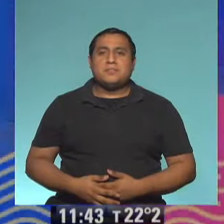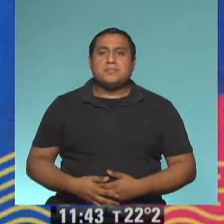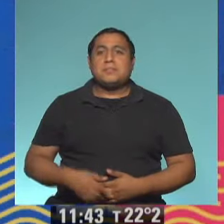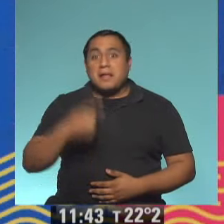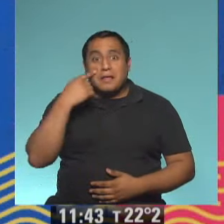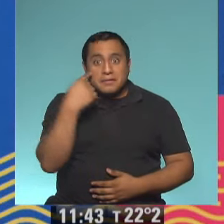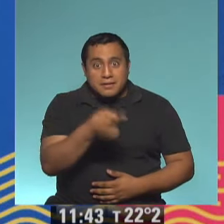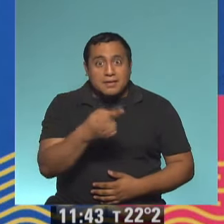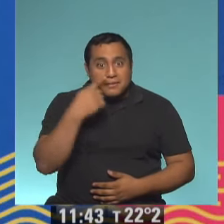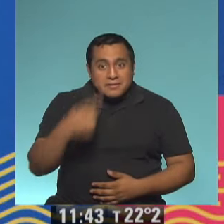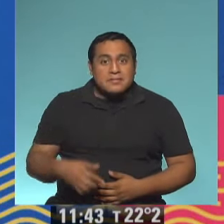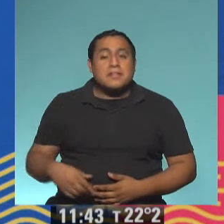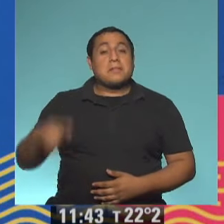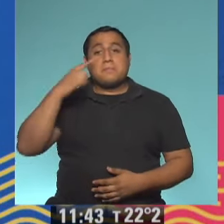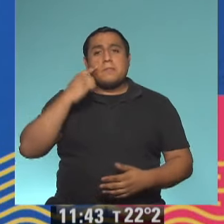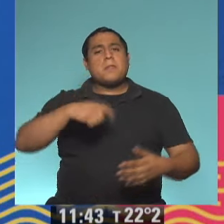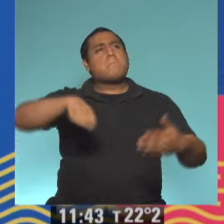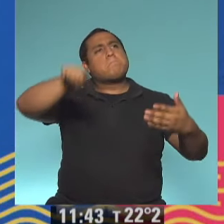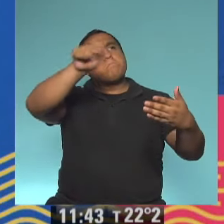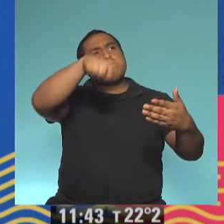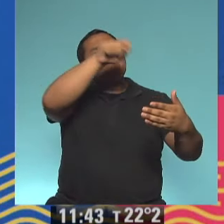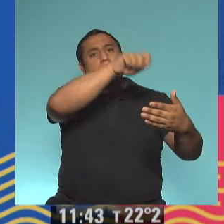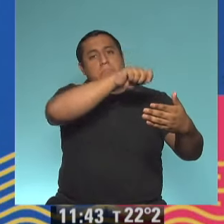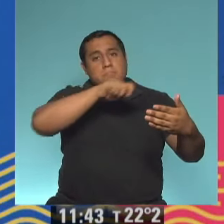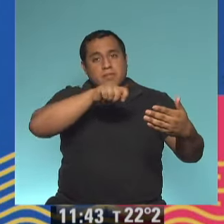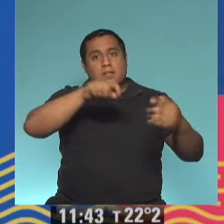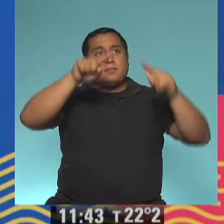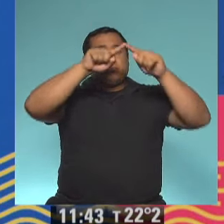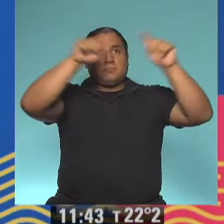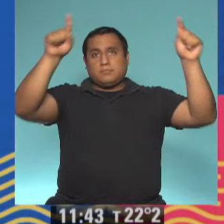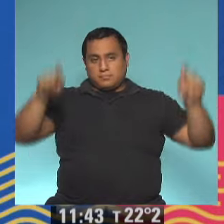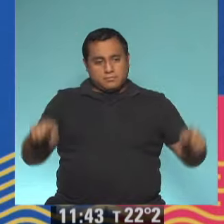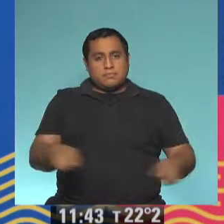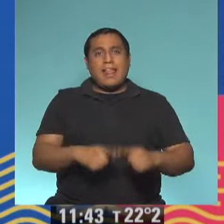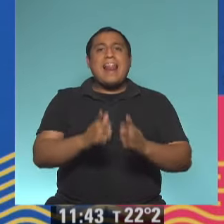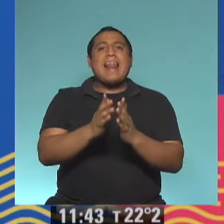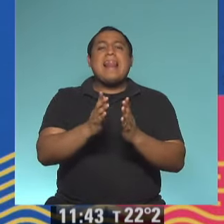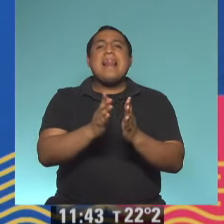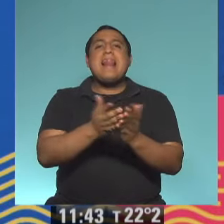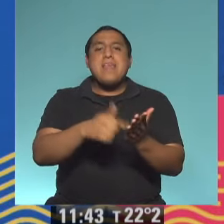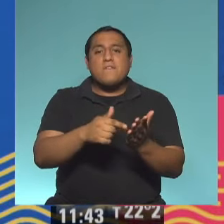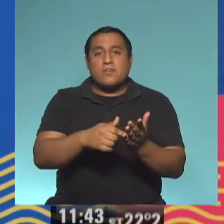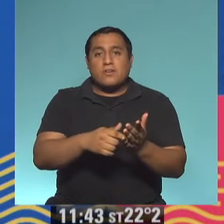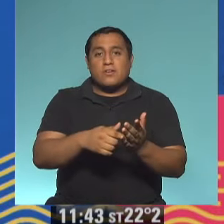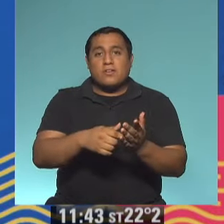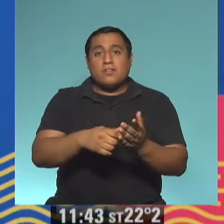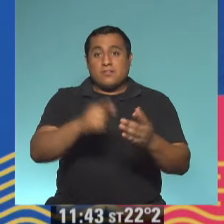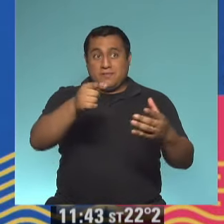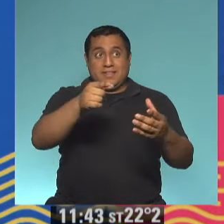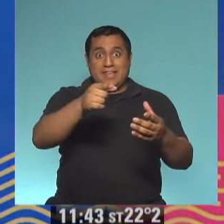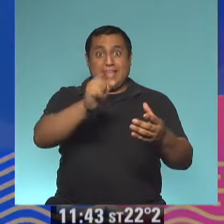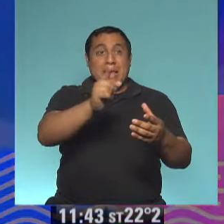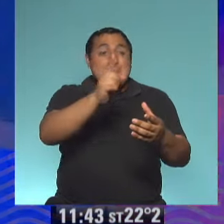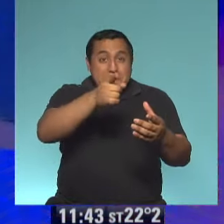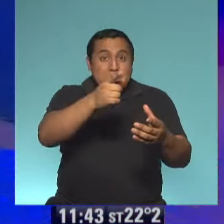personaje pintando una nueva tapa de libro en ese libro que sostiene el mismo